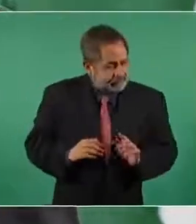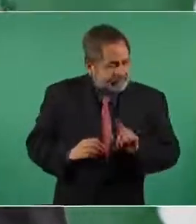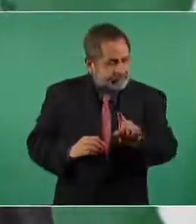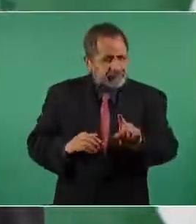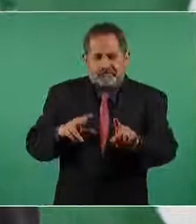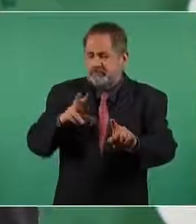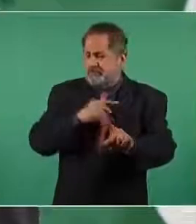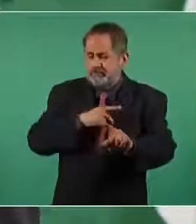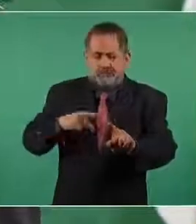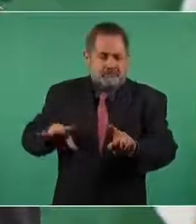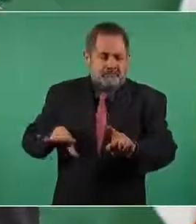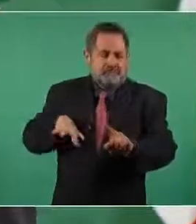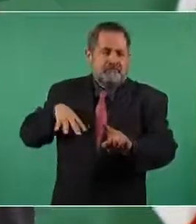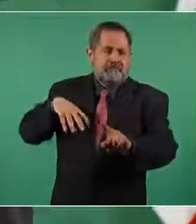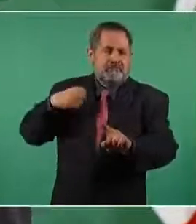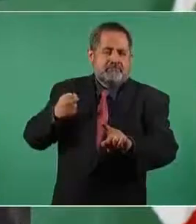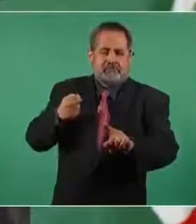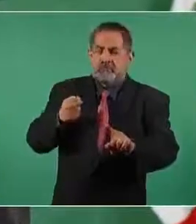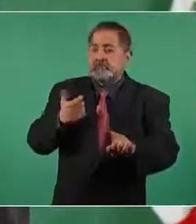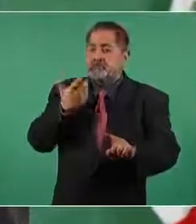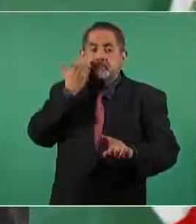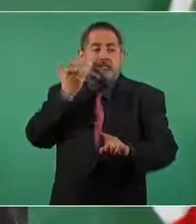no abusen,